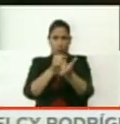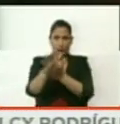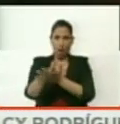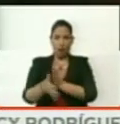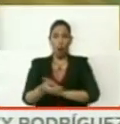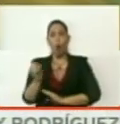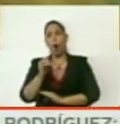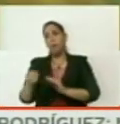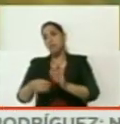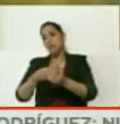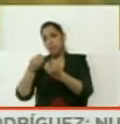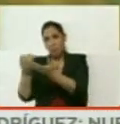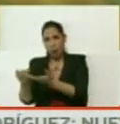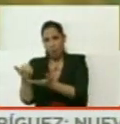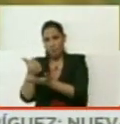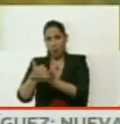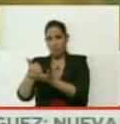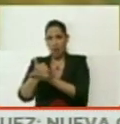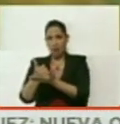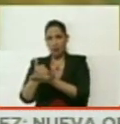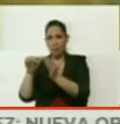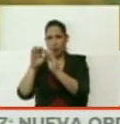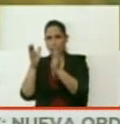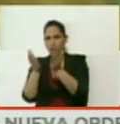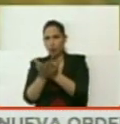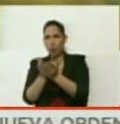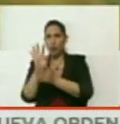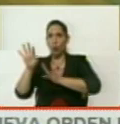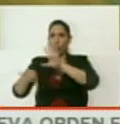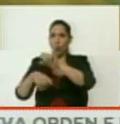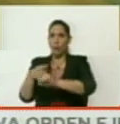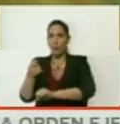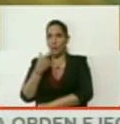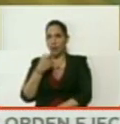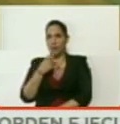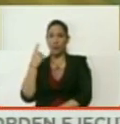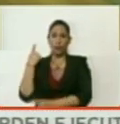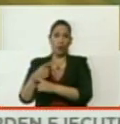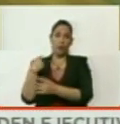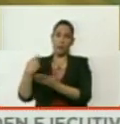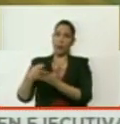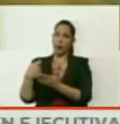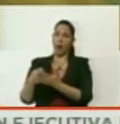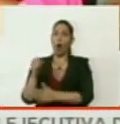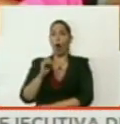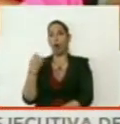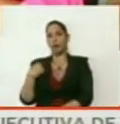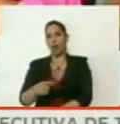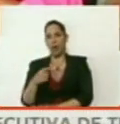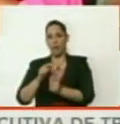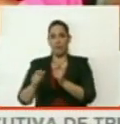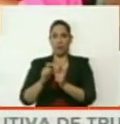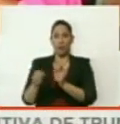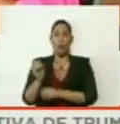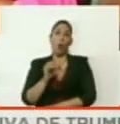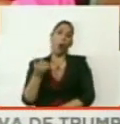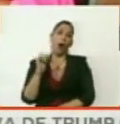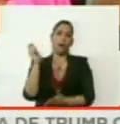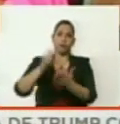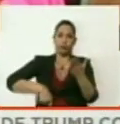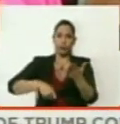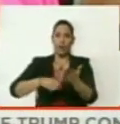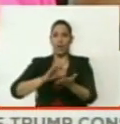Si vas a una farmacia en el mundo capitalista, compras un medicamento, tienes que pagar. O tienes el efectivo o tienes una tarjeta de